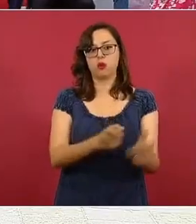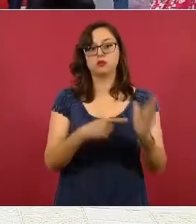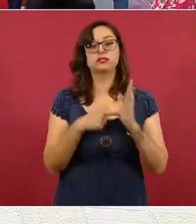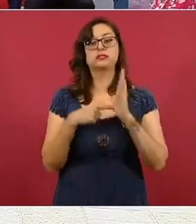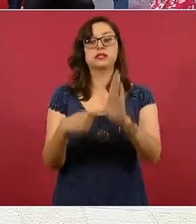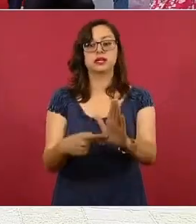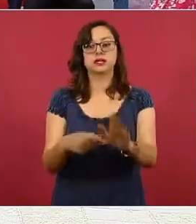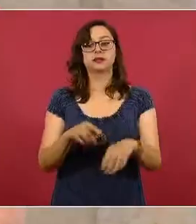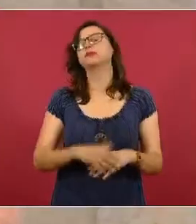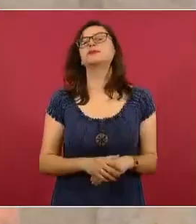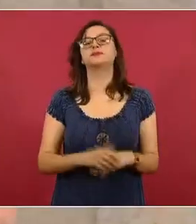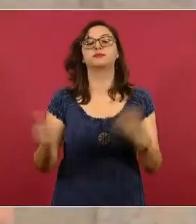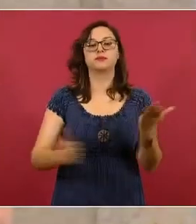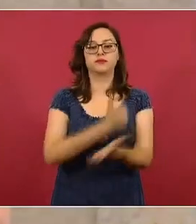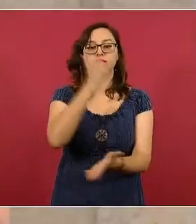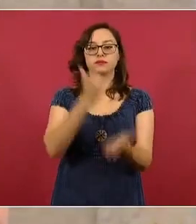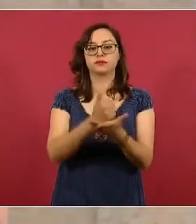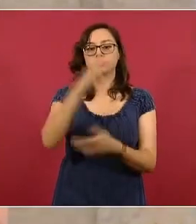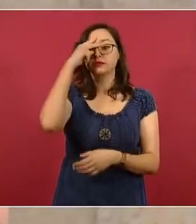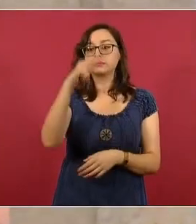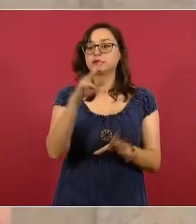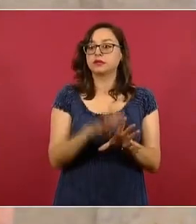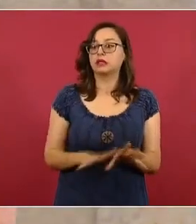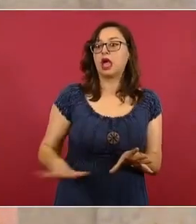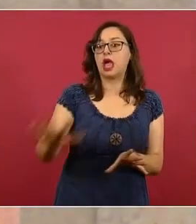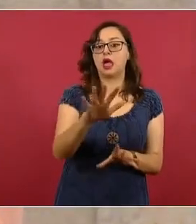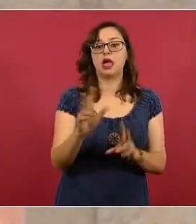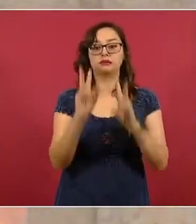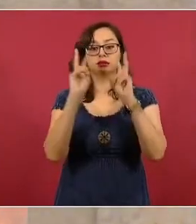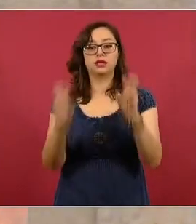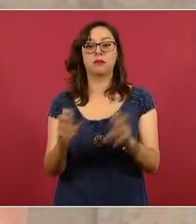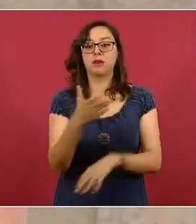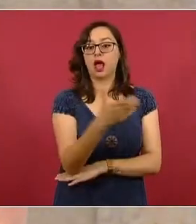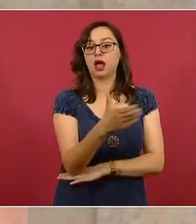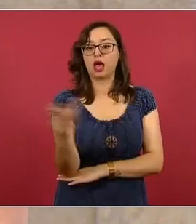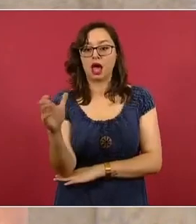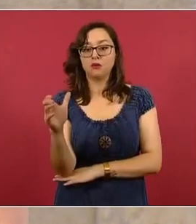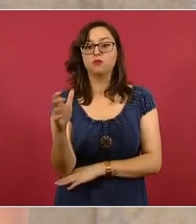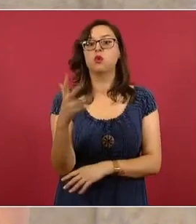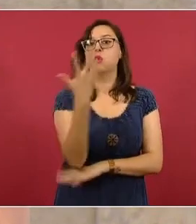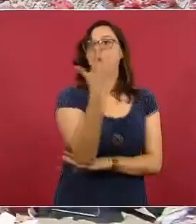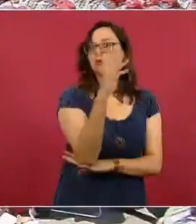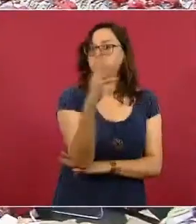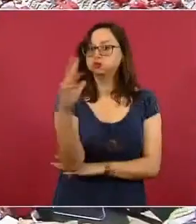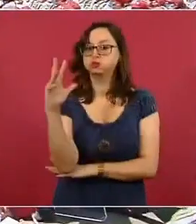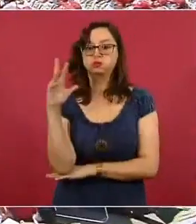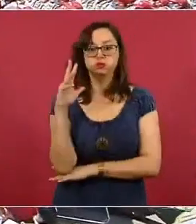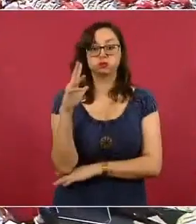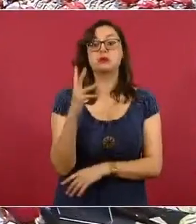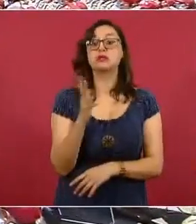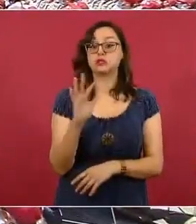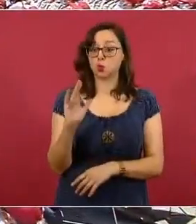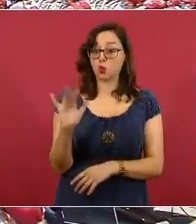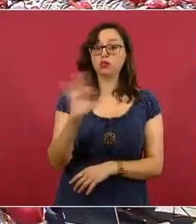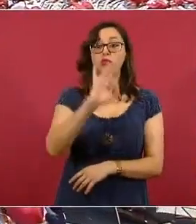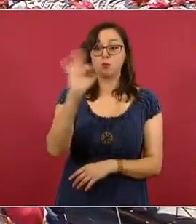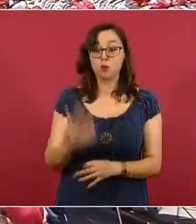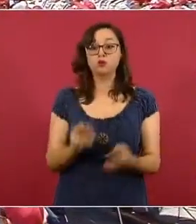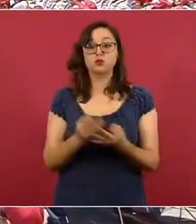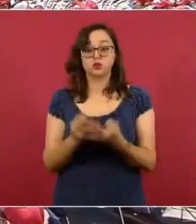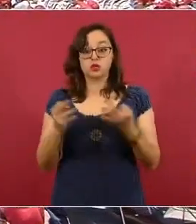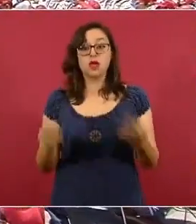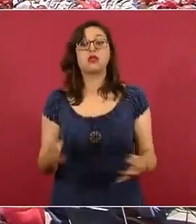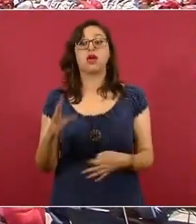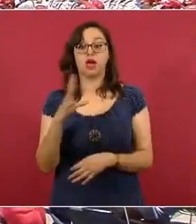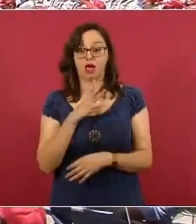México tiene una superficie muy importante rural y forestal, la mitad de su territorio. En